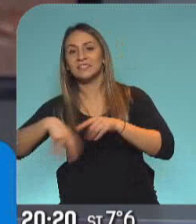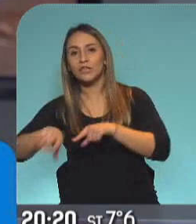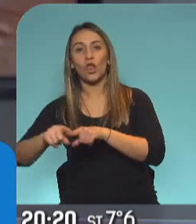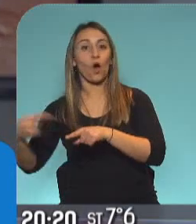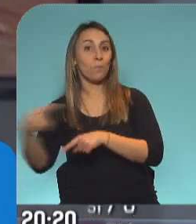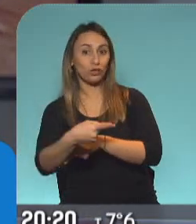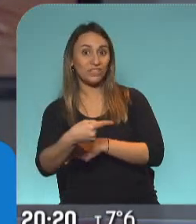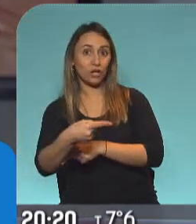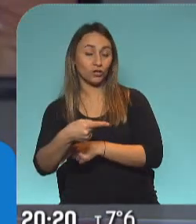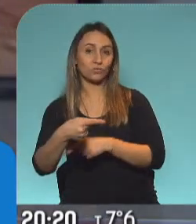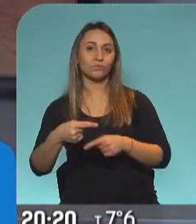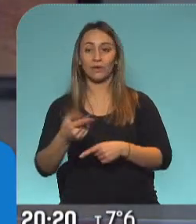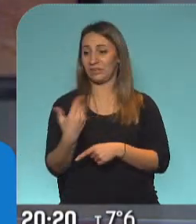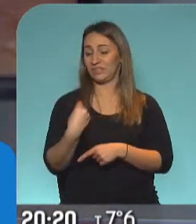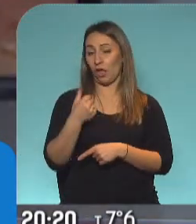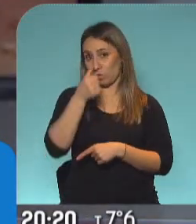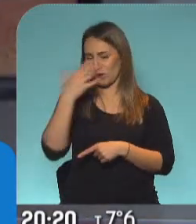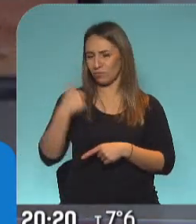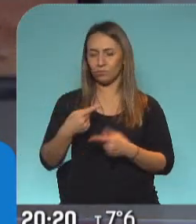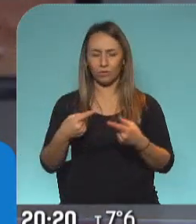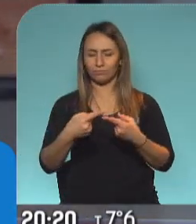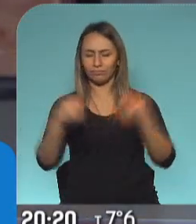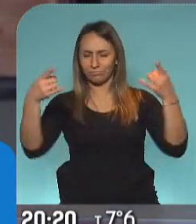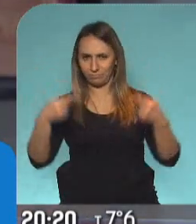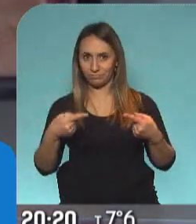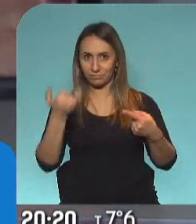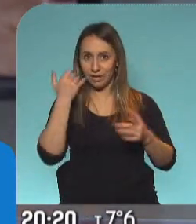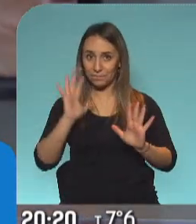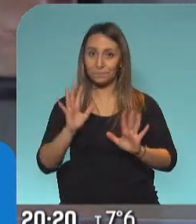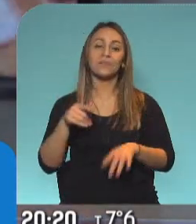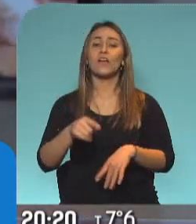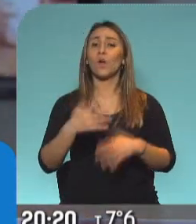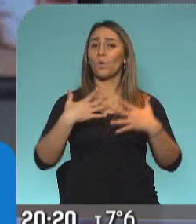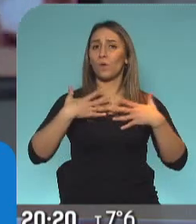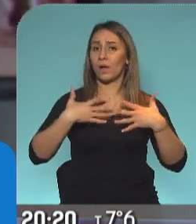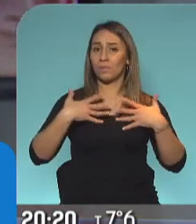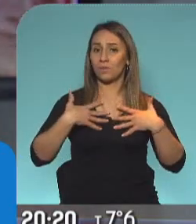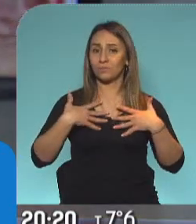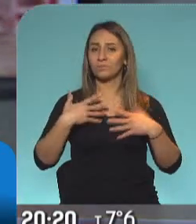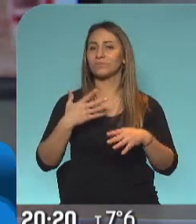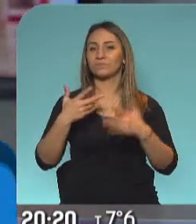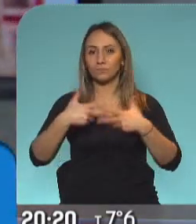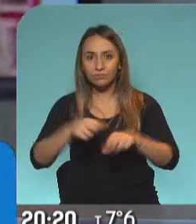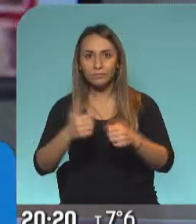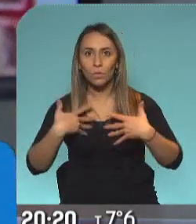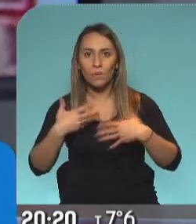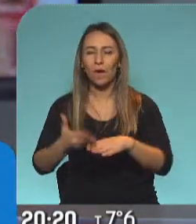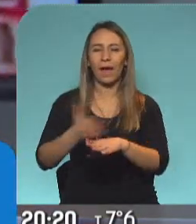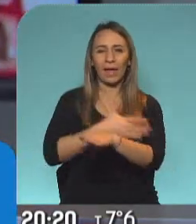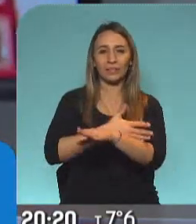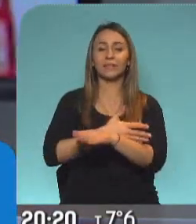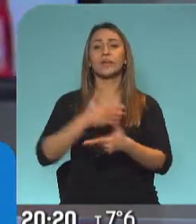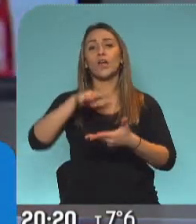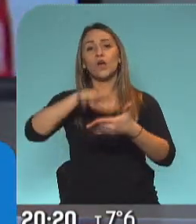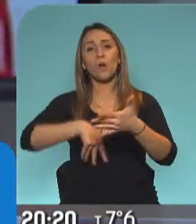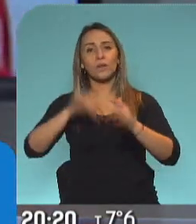de semana. Porque apenas se conoció el cuerpo, 3 horas después ya había publicado un comunicado de Juntos por el Cambio, firmado por